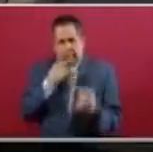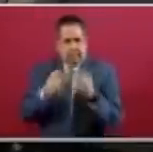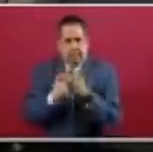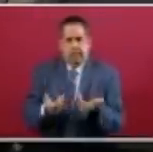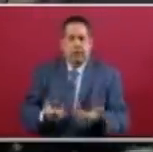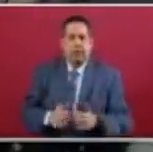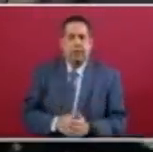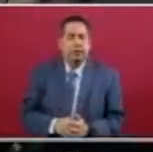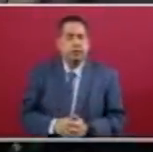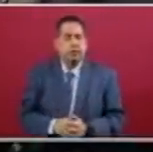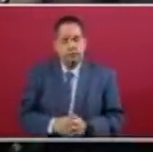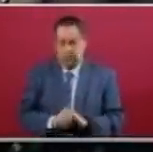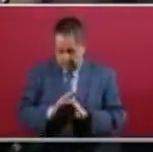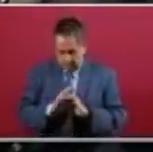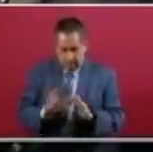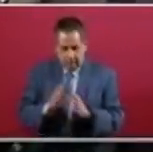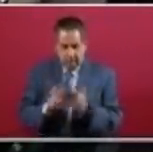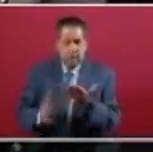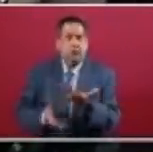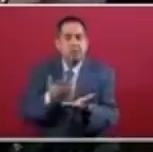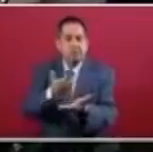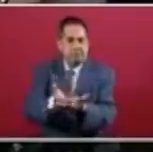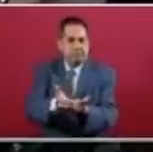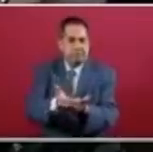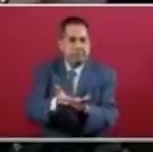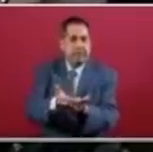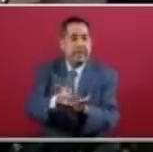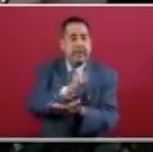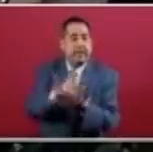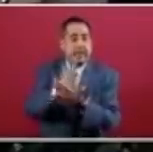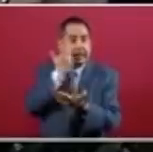Ya está la iniciativa en